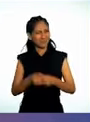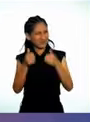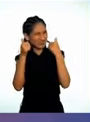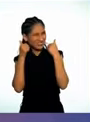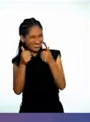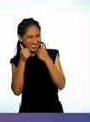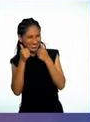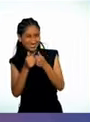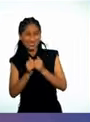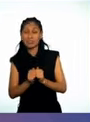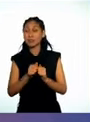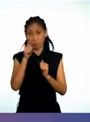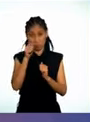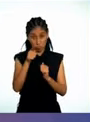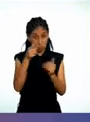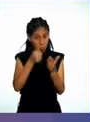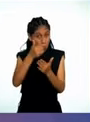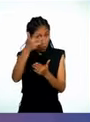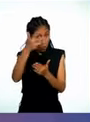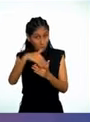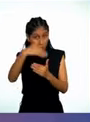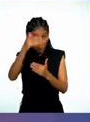primero gekas